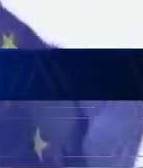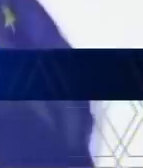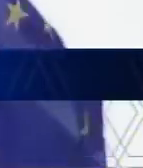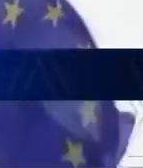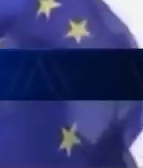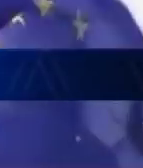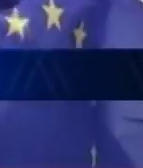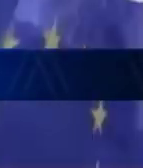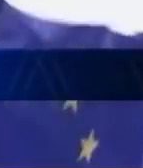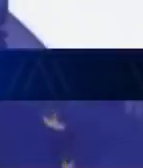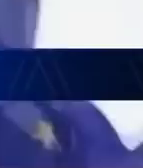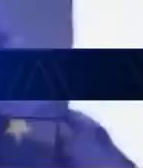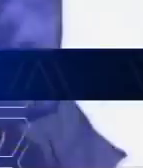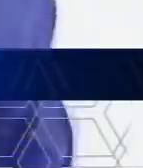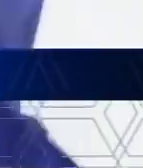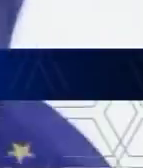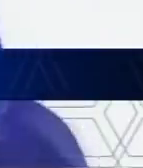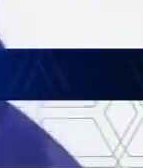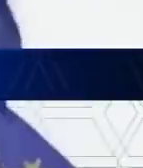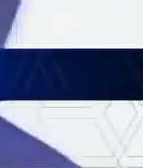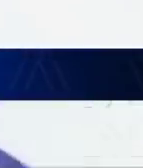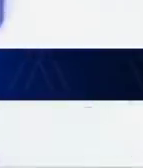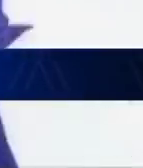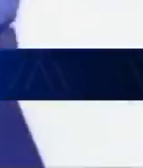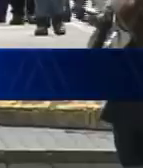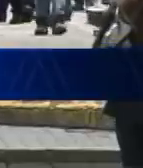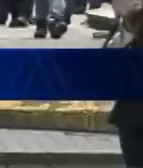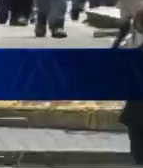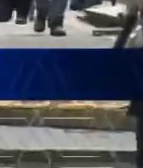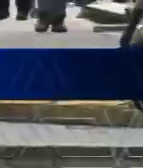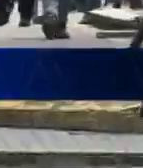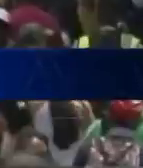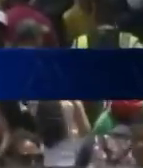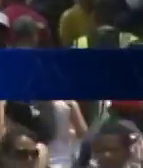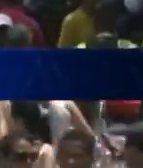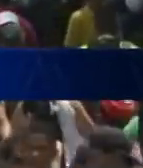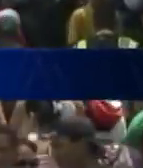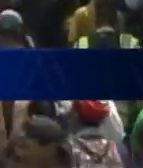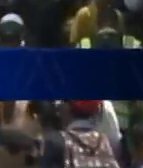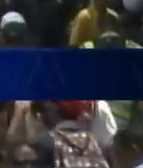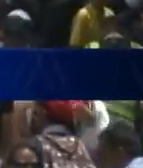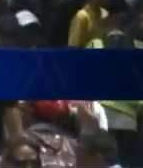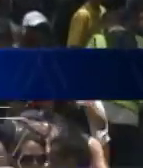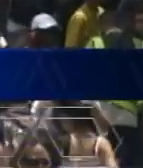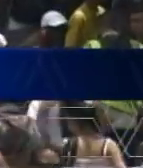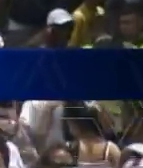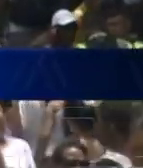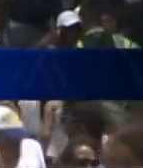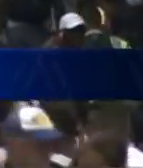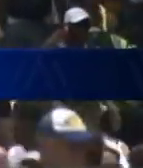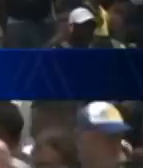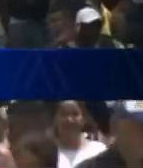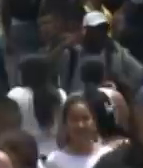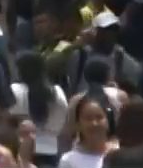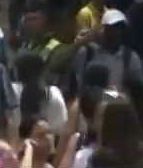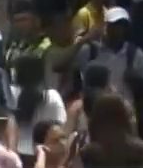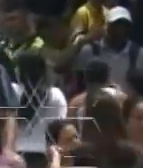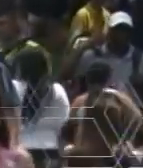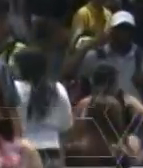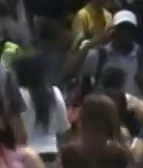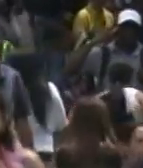Propuesta. Senado francés se pronunció a favor de que la Unión Europea refuerce las sanciones contra responsables de violaciones de derechos humanos